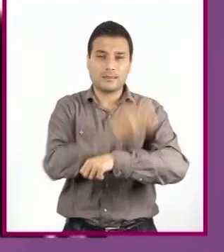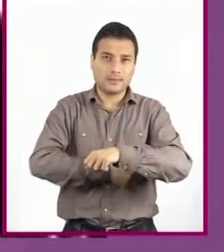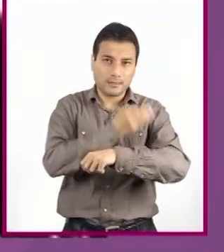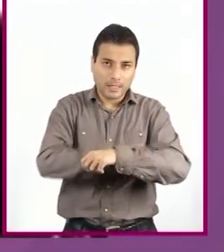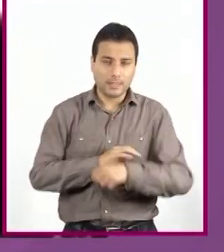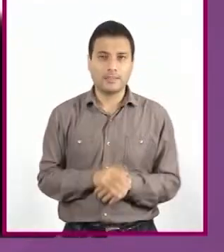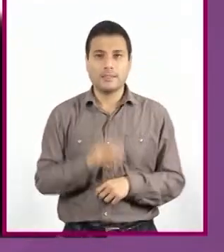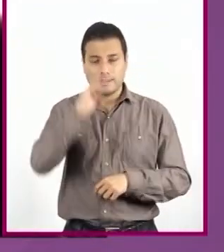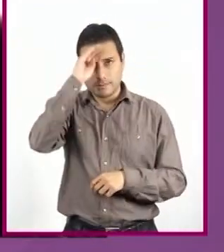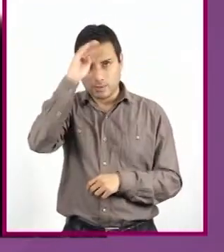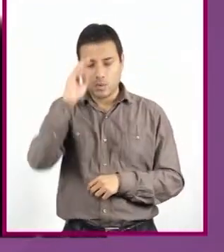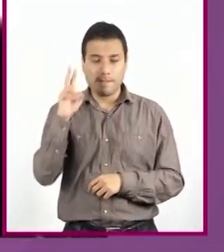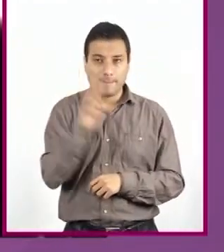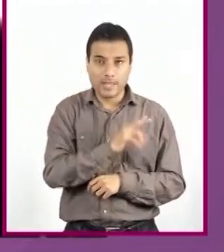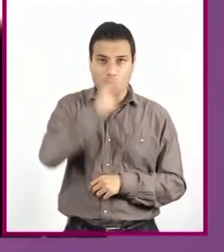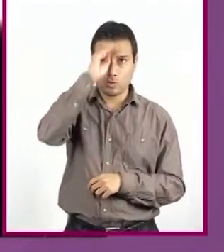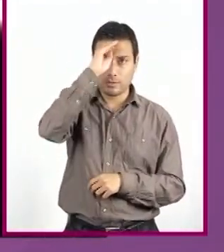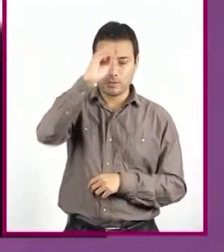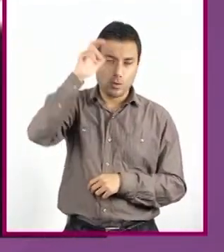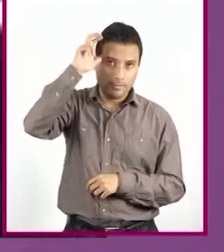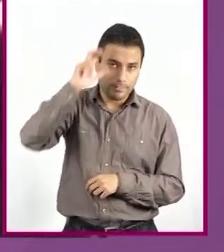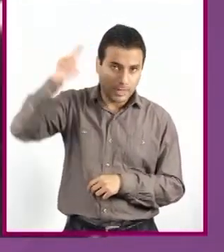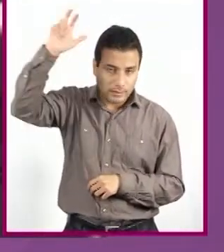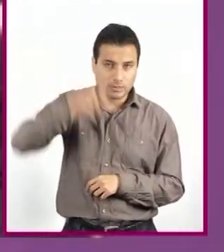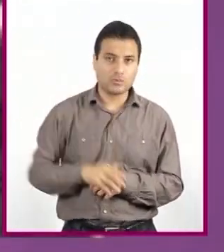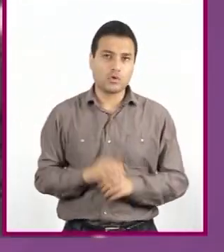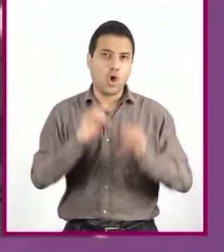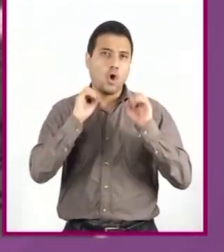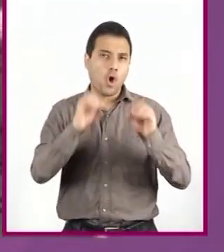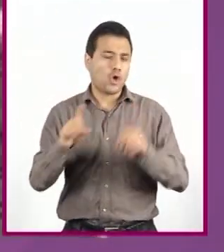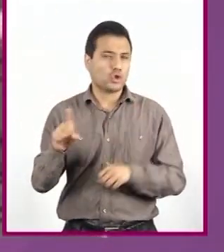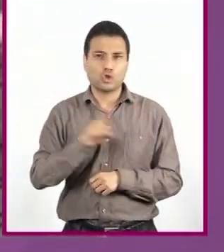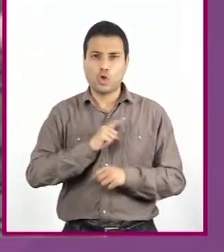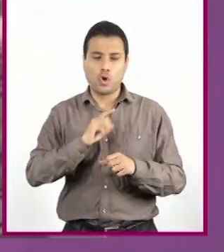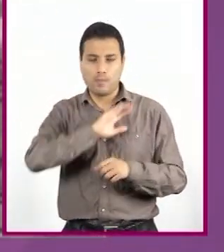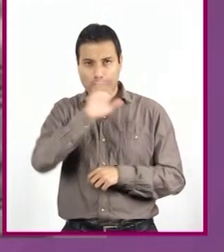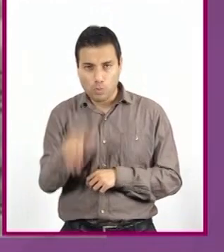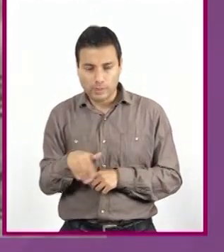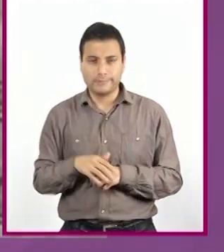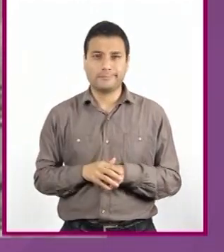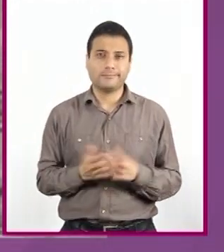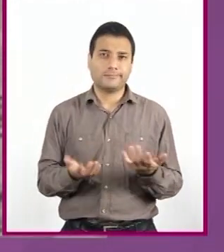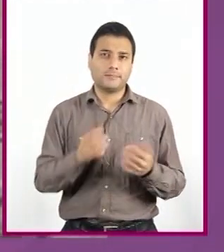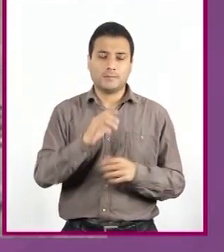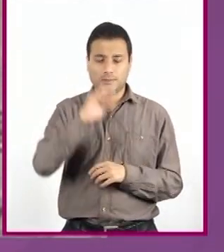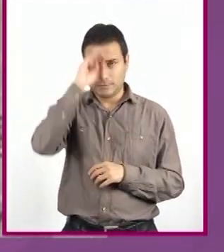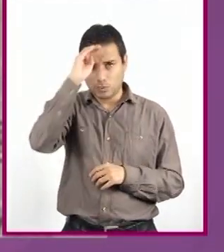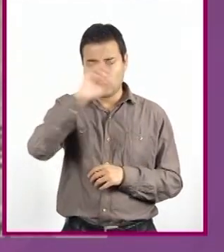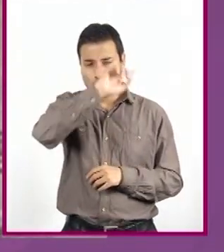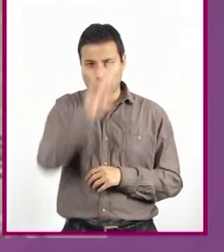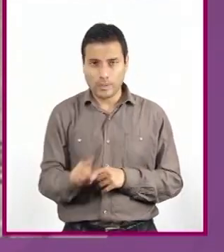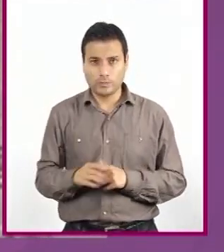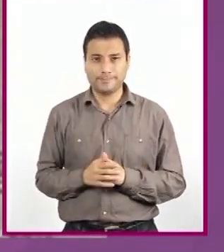viento, como señor de los venados o del autosacrificio, como señor del trueno. Los relieves encontrados en el